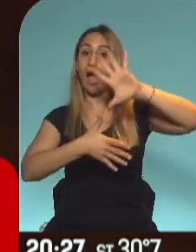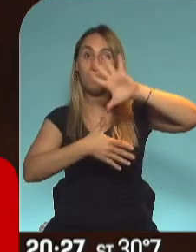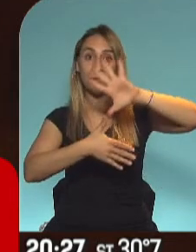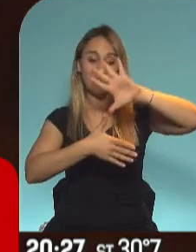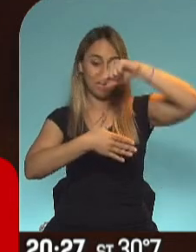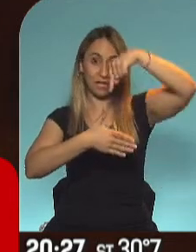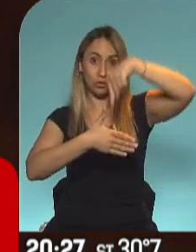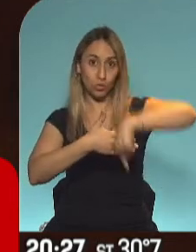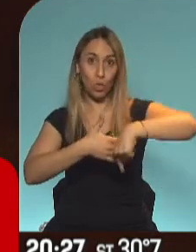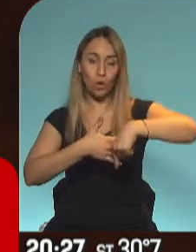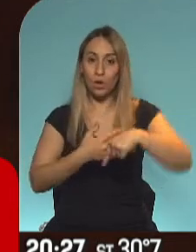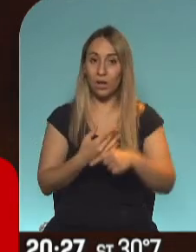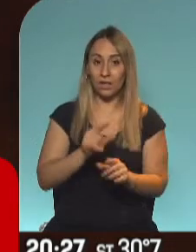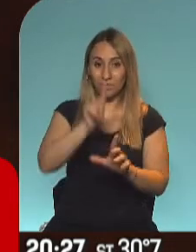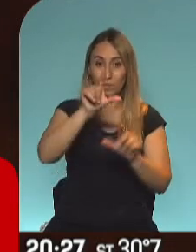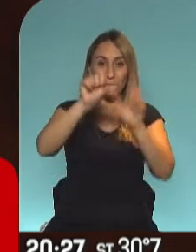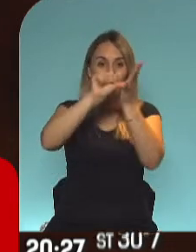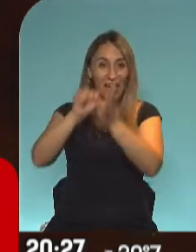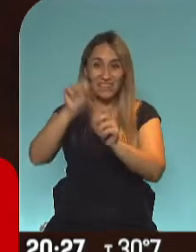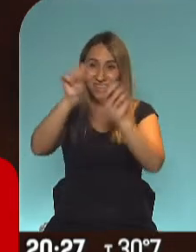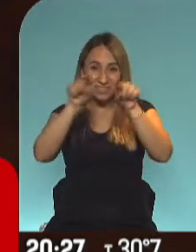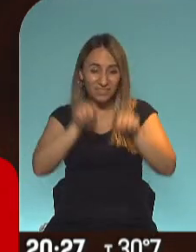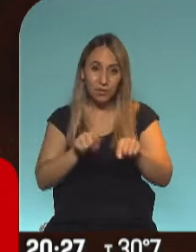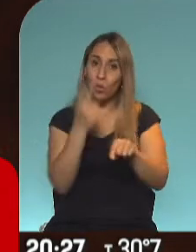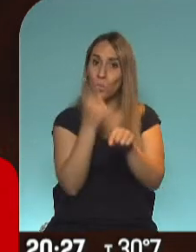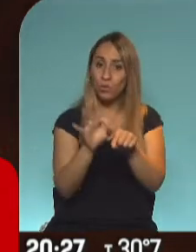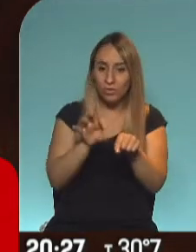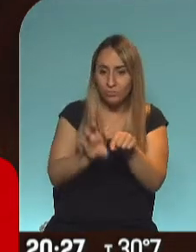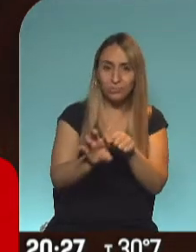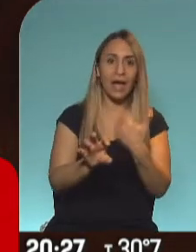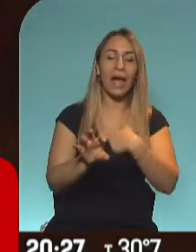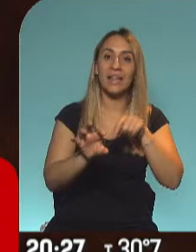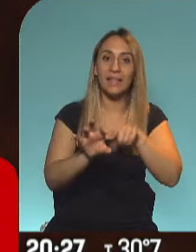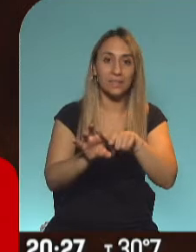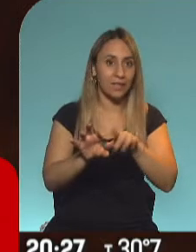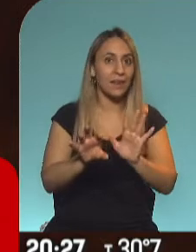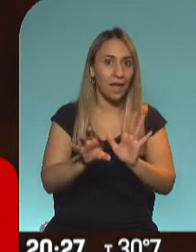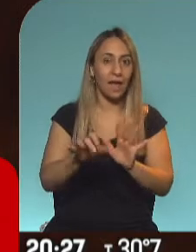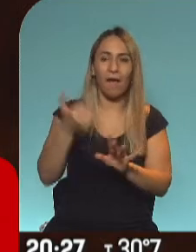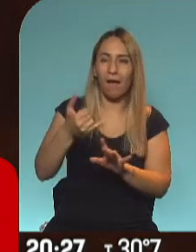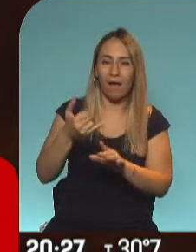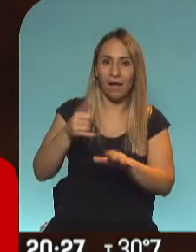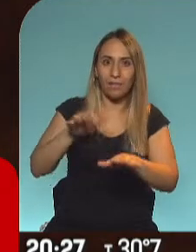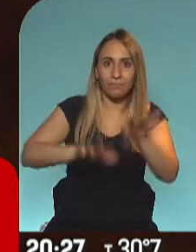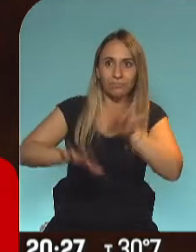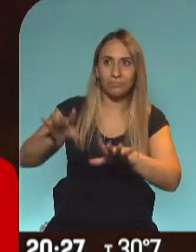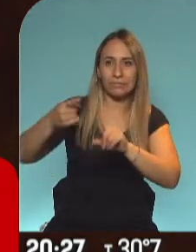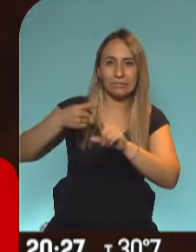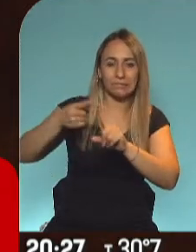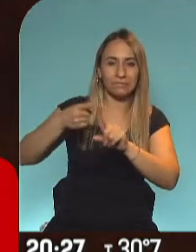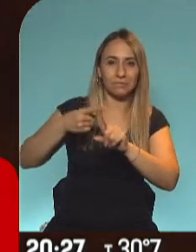de la casuística. Y por eso vuelvo a decir, la vacuna es una gran medida, una gran